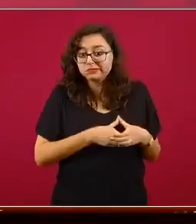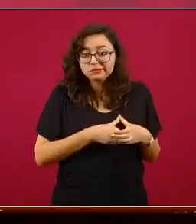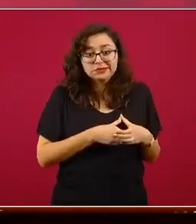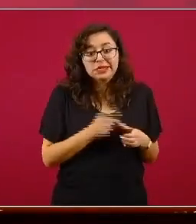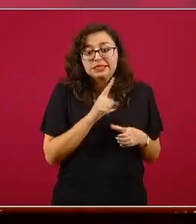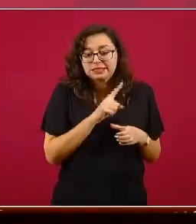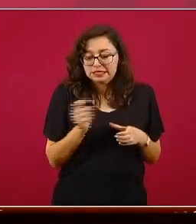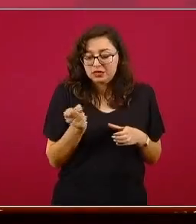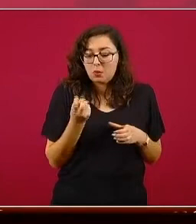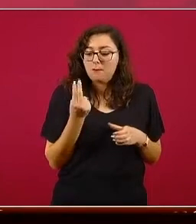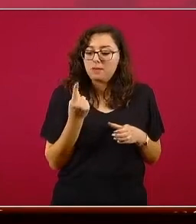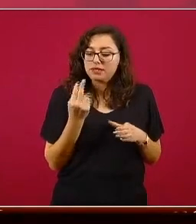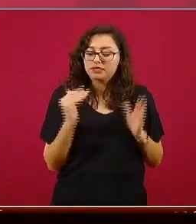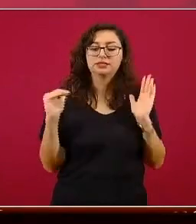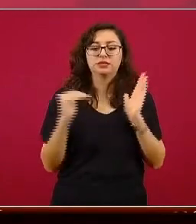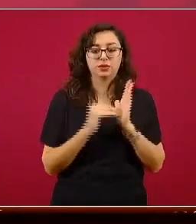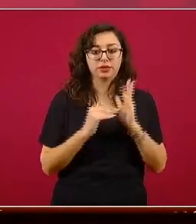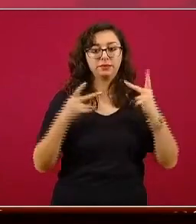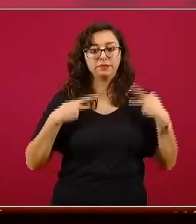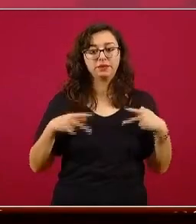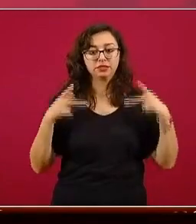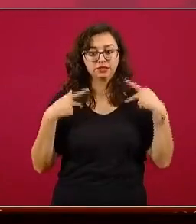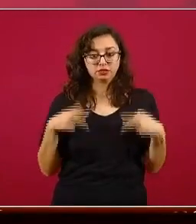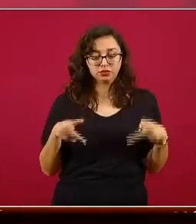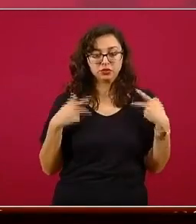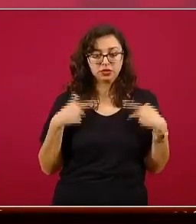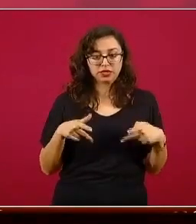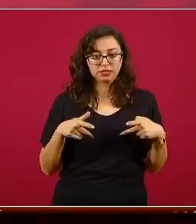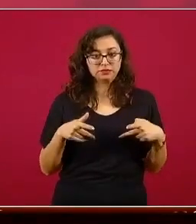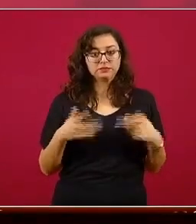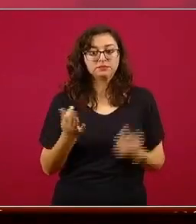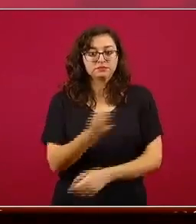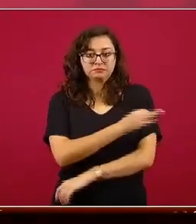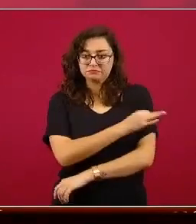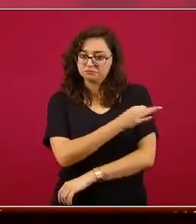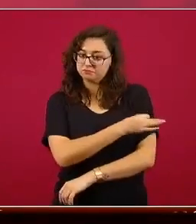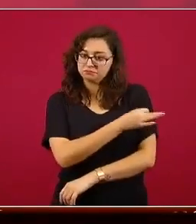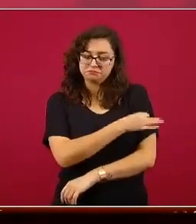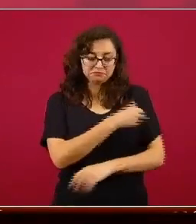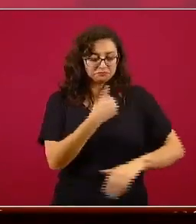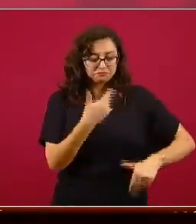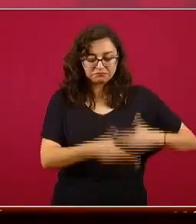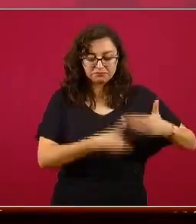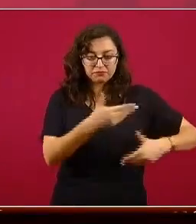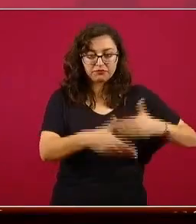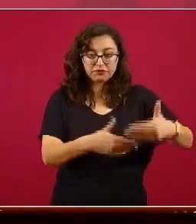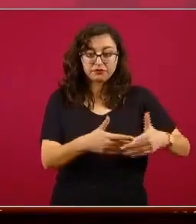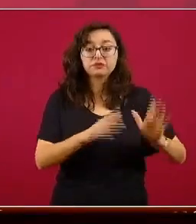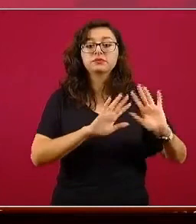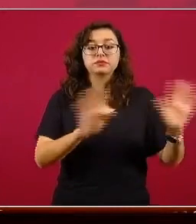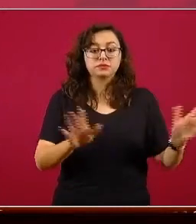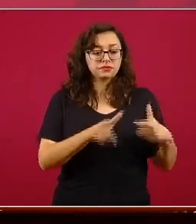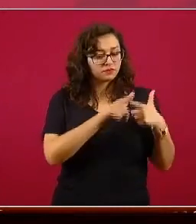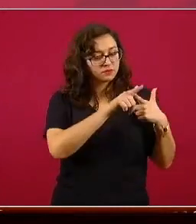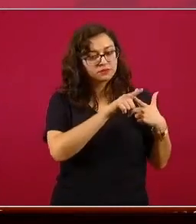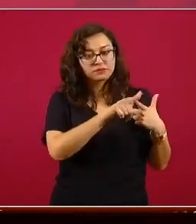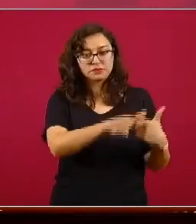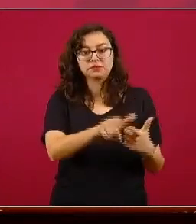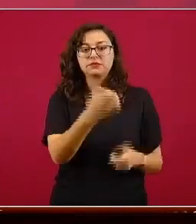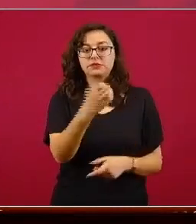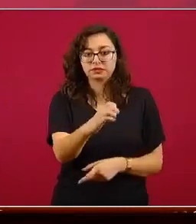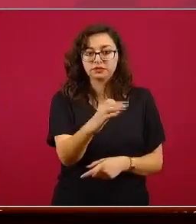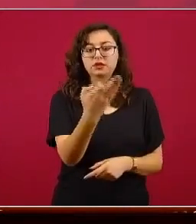son 125,000 personas, de manera continua, sin pausa. En enero y hasta